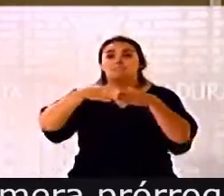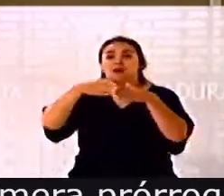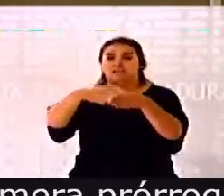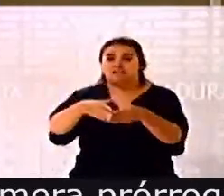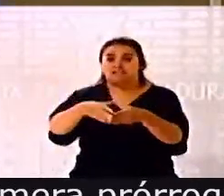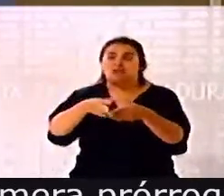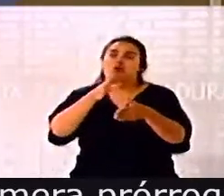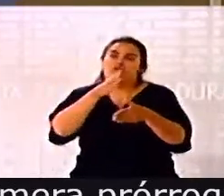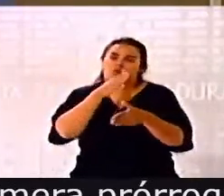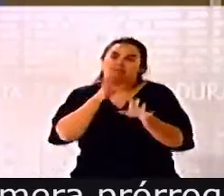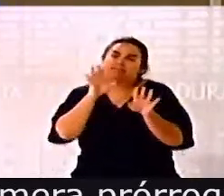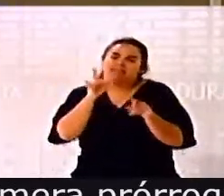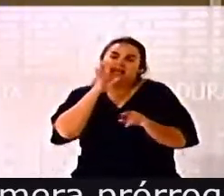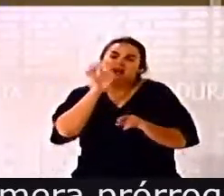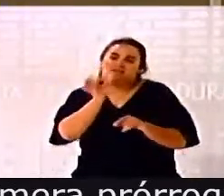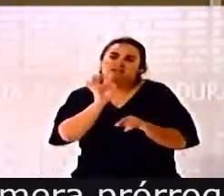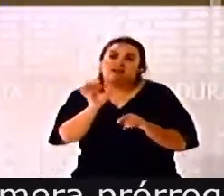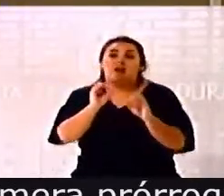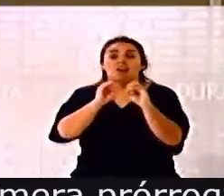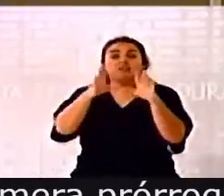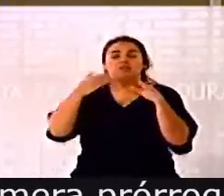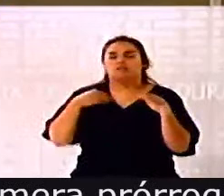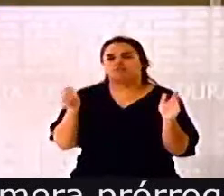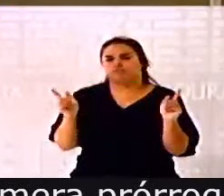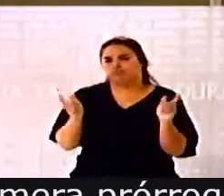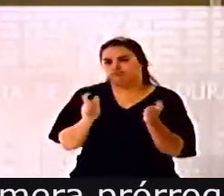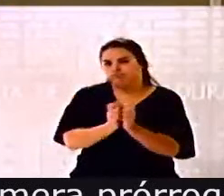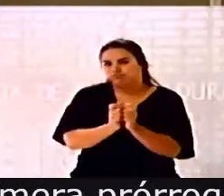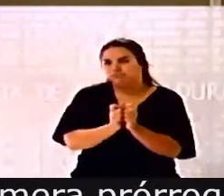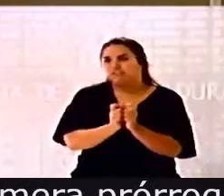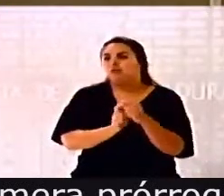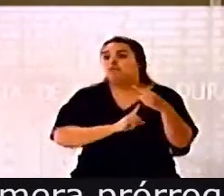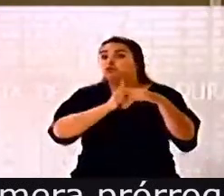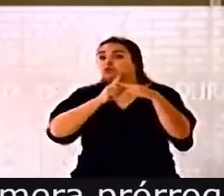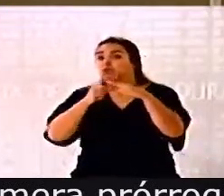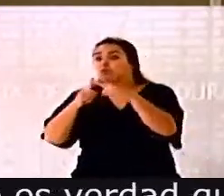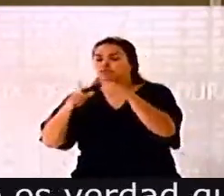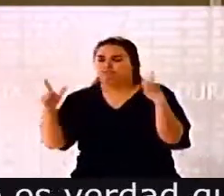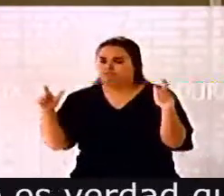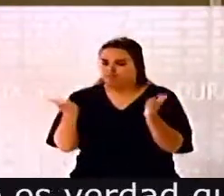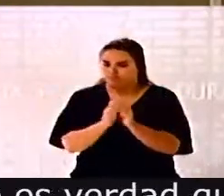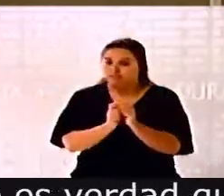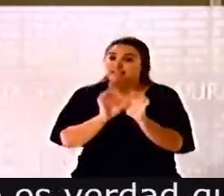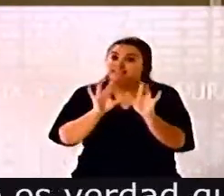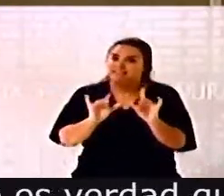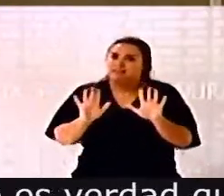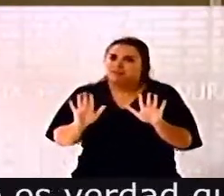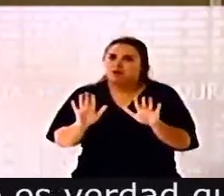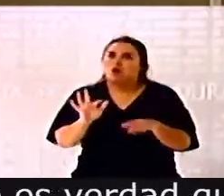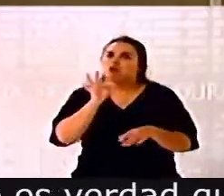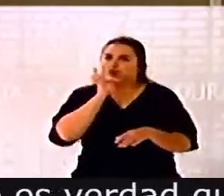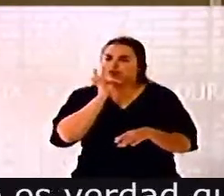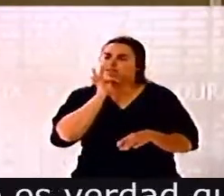van disminuyendo también los casos activos, se siguen teniendo una